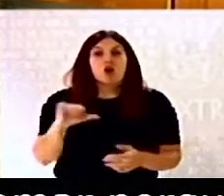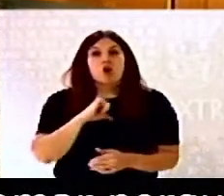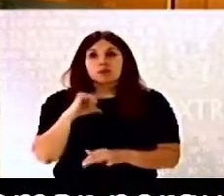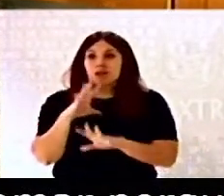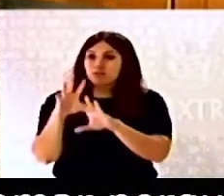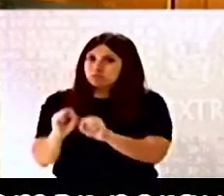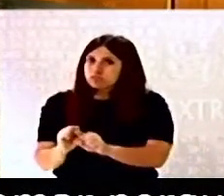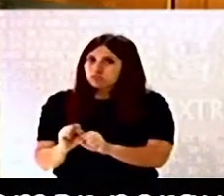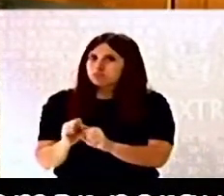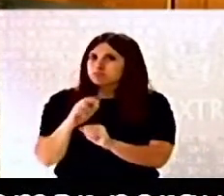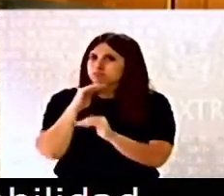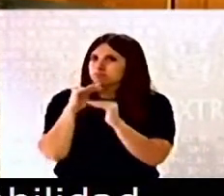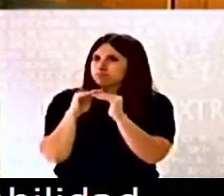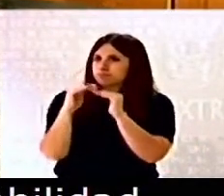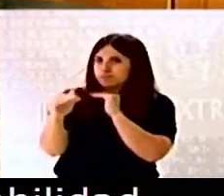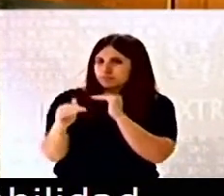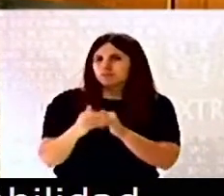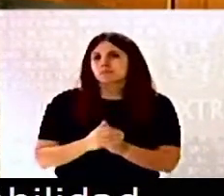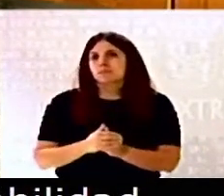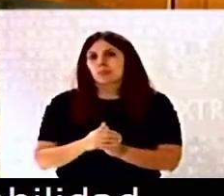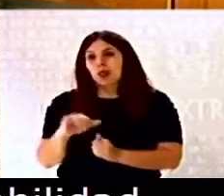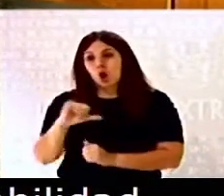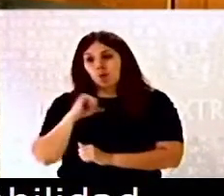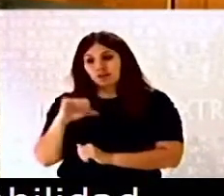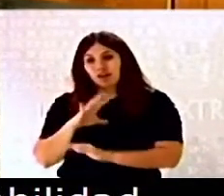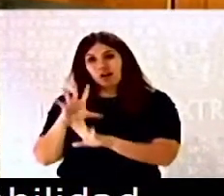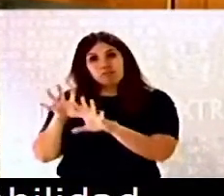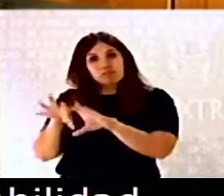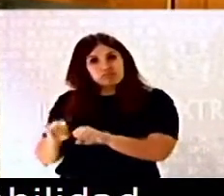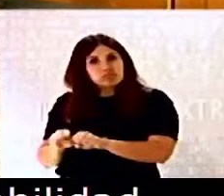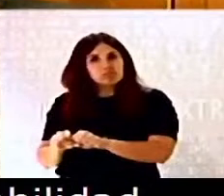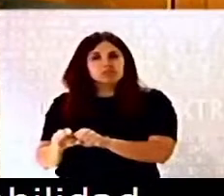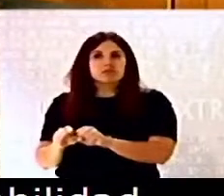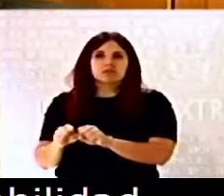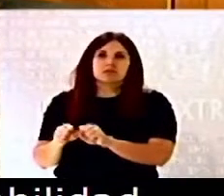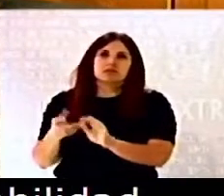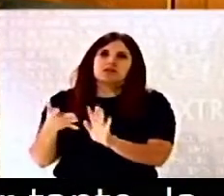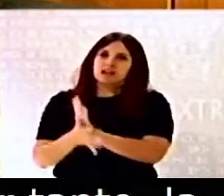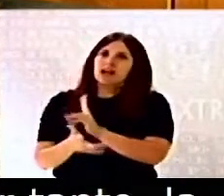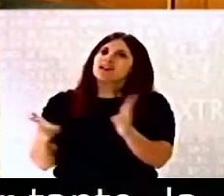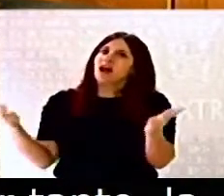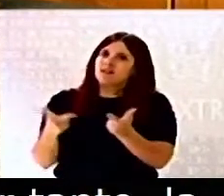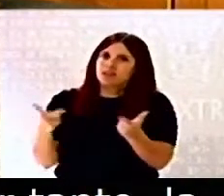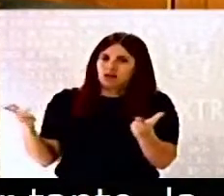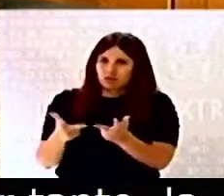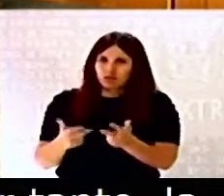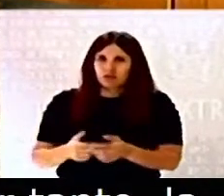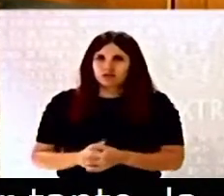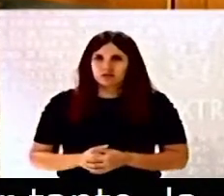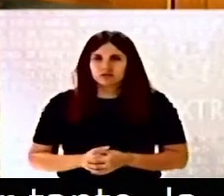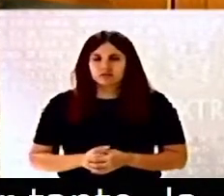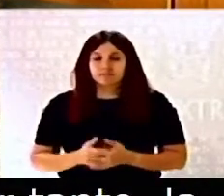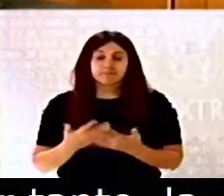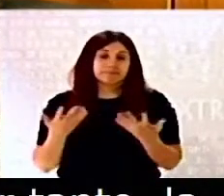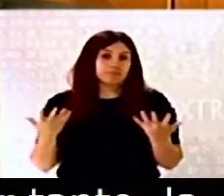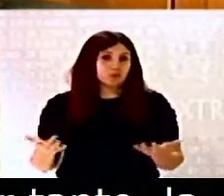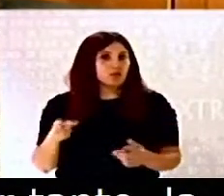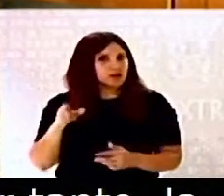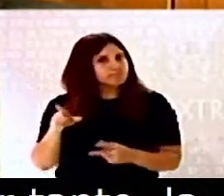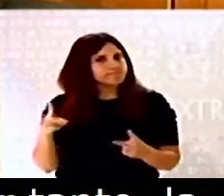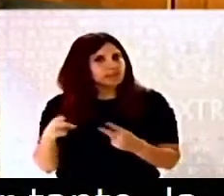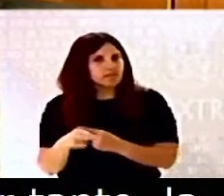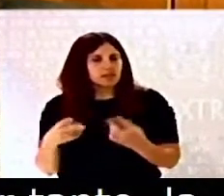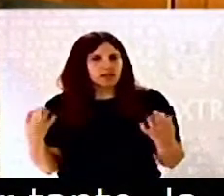no suben. La ocupación hospitalaria no es ocupación en sentido estricto, es gravedad de la infección. Y eso es lo que tenemos que